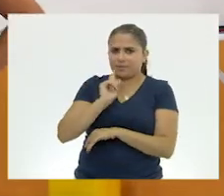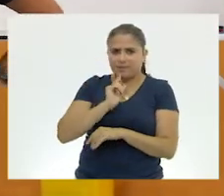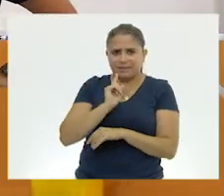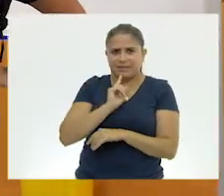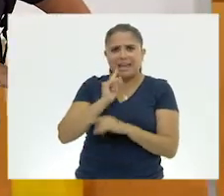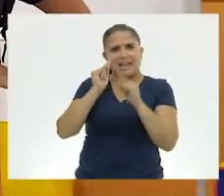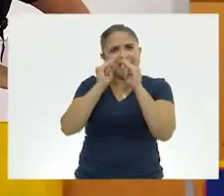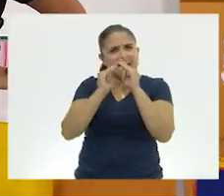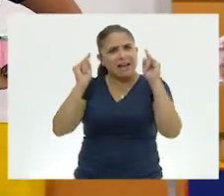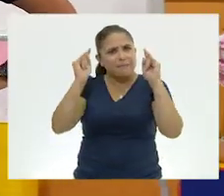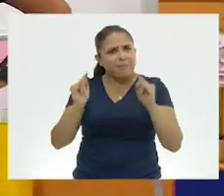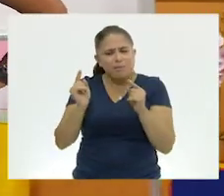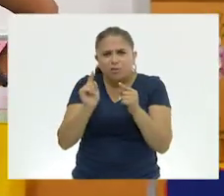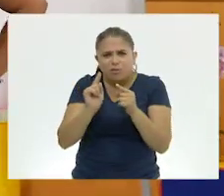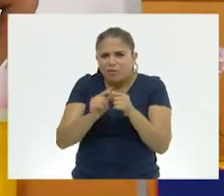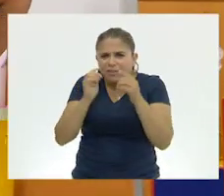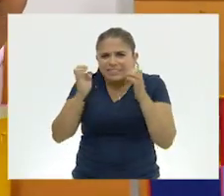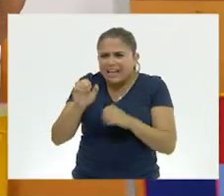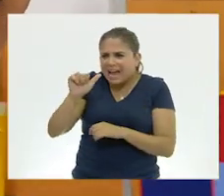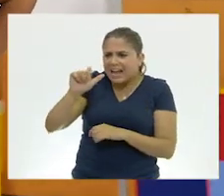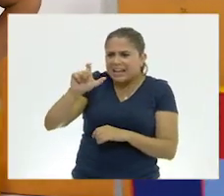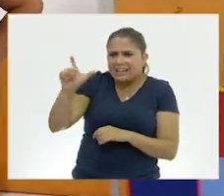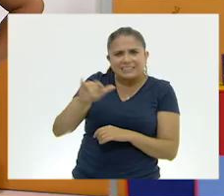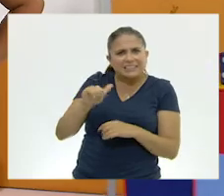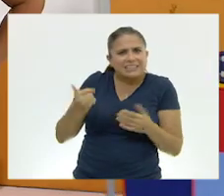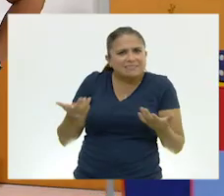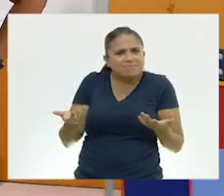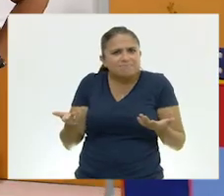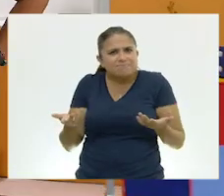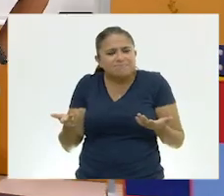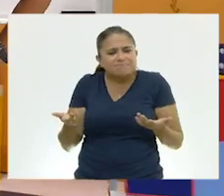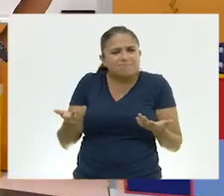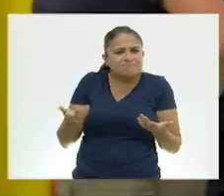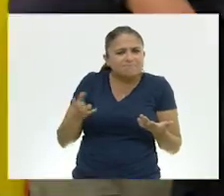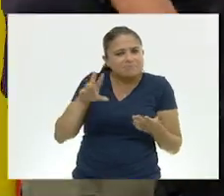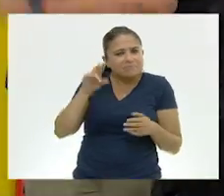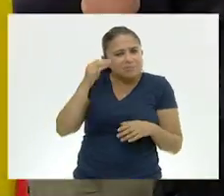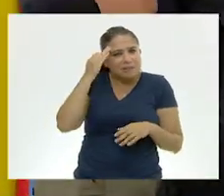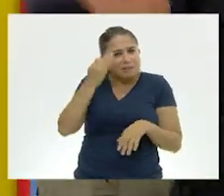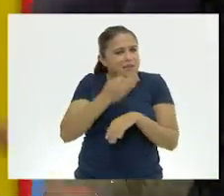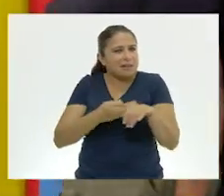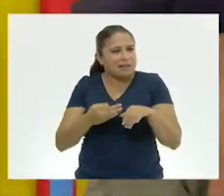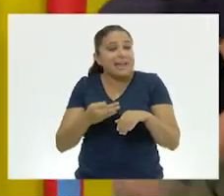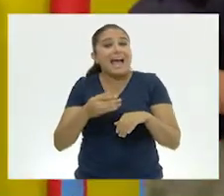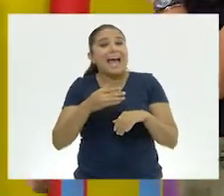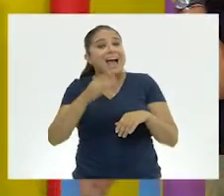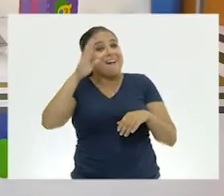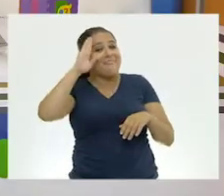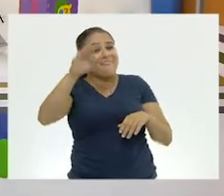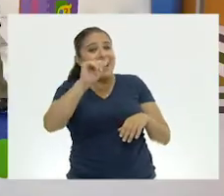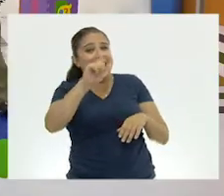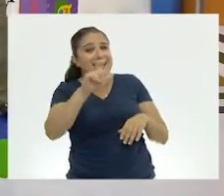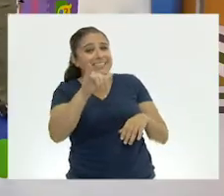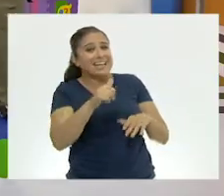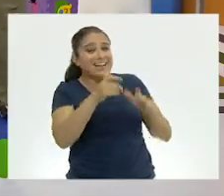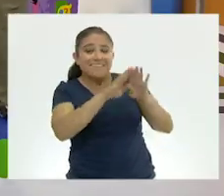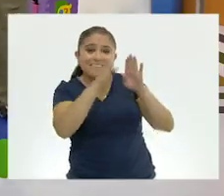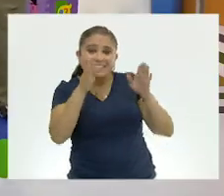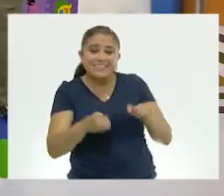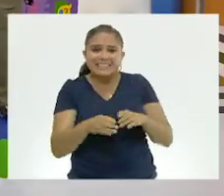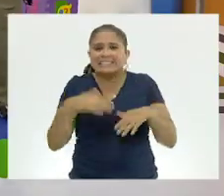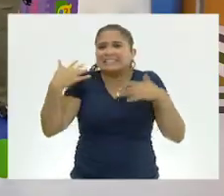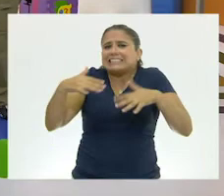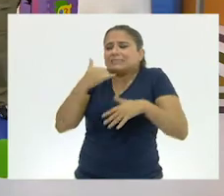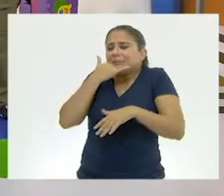de campamento. ¿Dónde estará Alexia? Ay, no debe tardar. ¡Ay, padre! ¡Hola, Alexia! ¿Cómo estás? Ay, se me